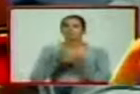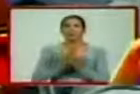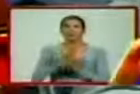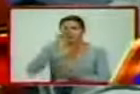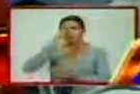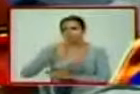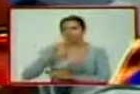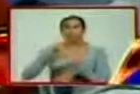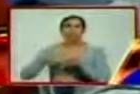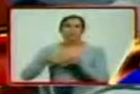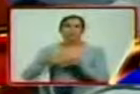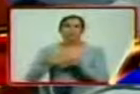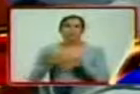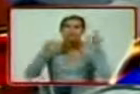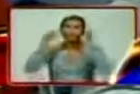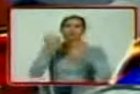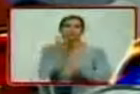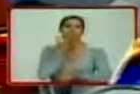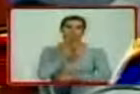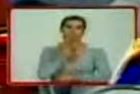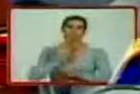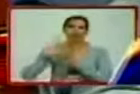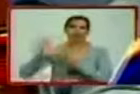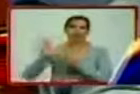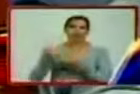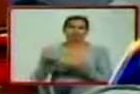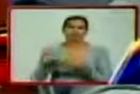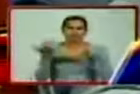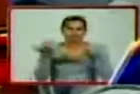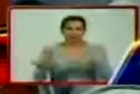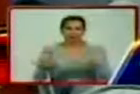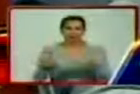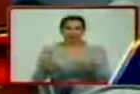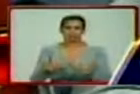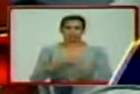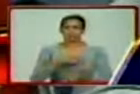a su situación humana que él atraviesa.